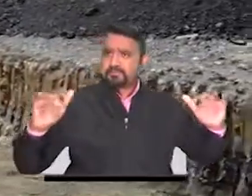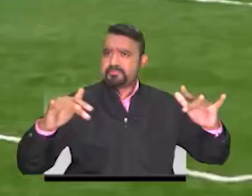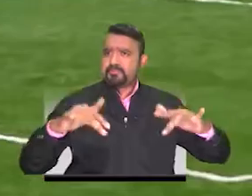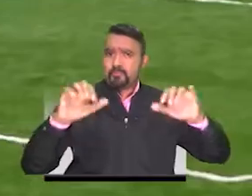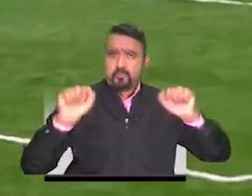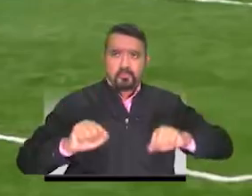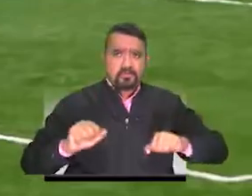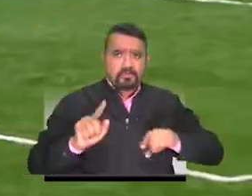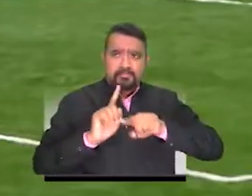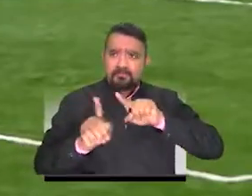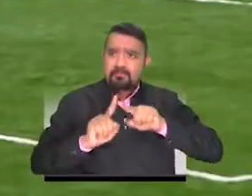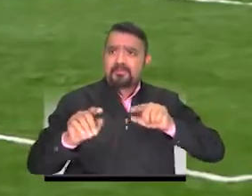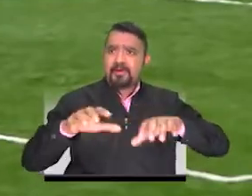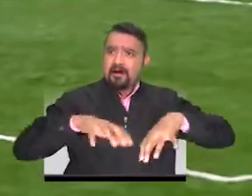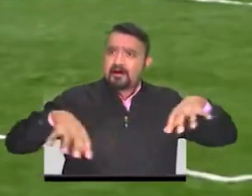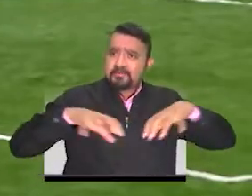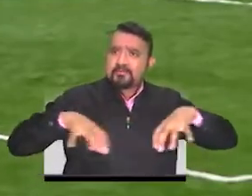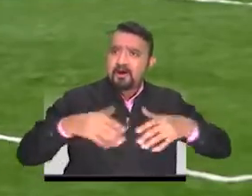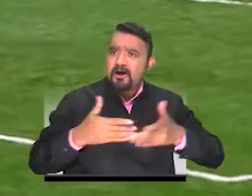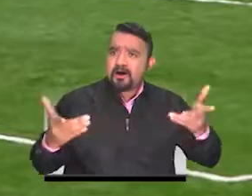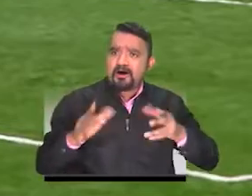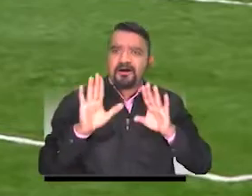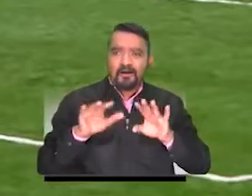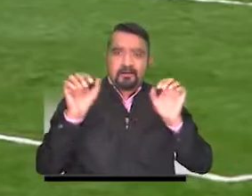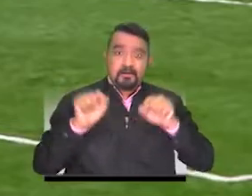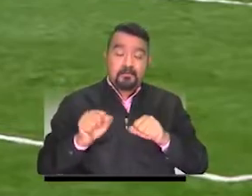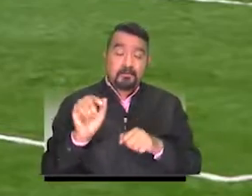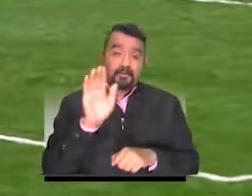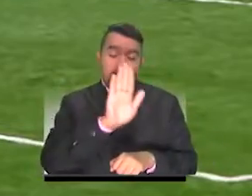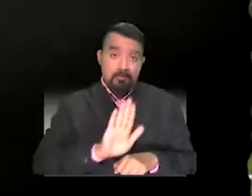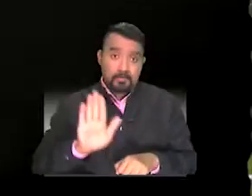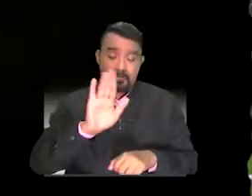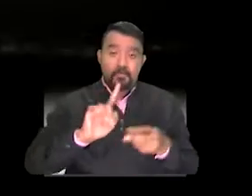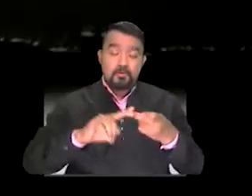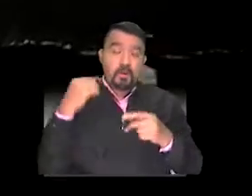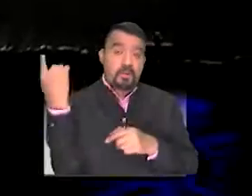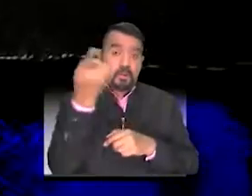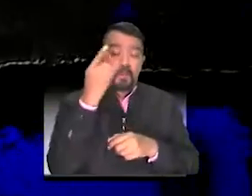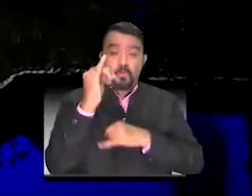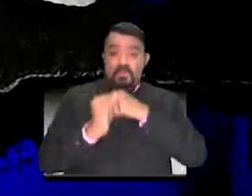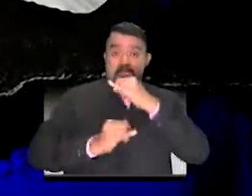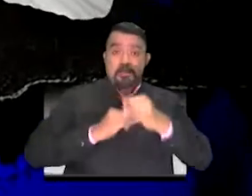posterioridad hacer torneos departamentales, nacionales e internacionales.